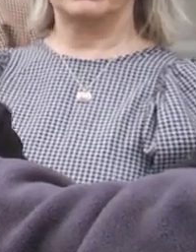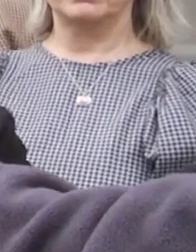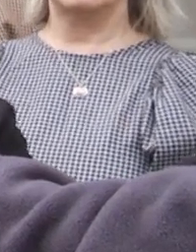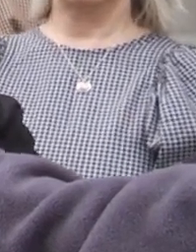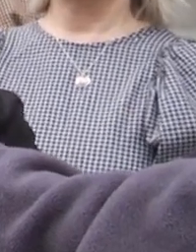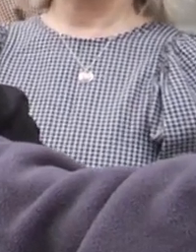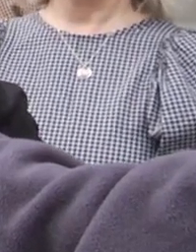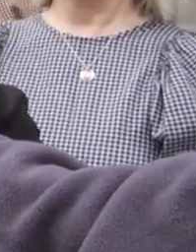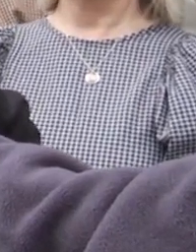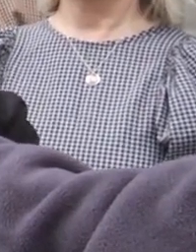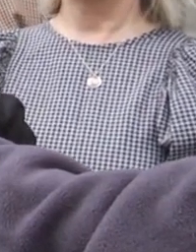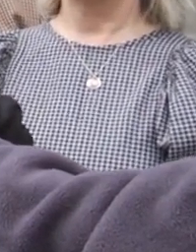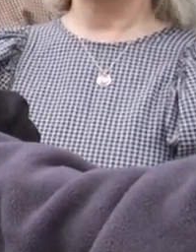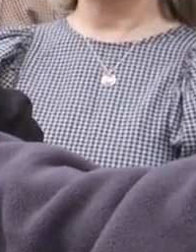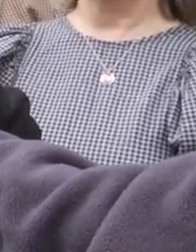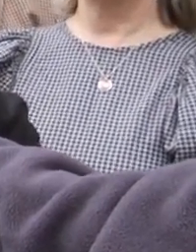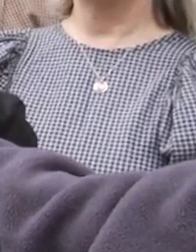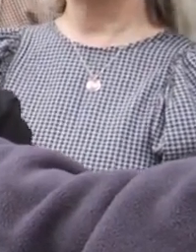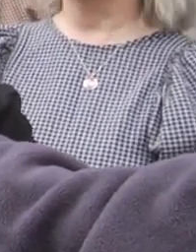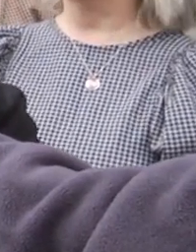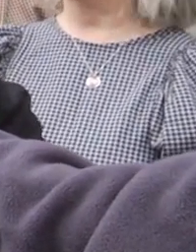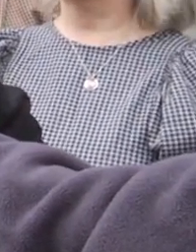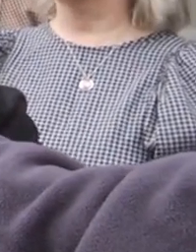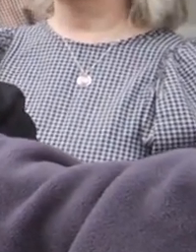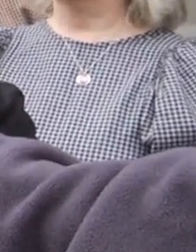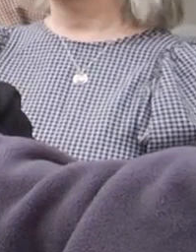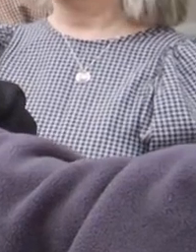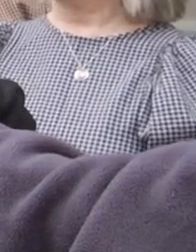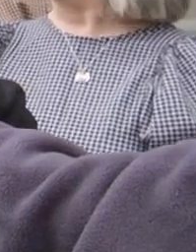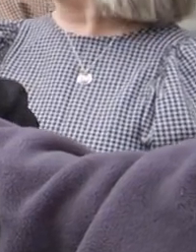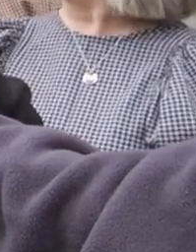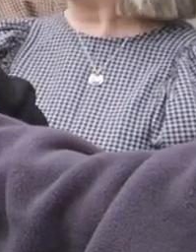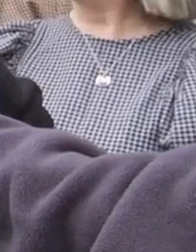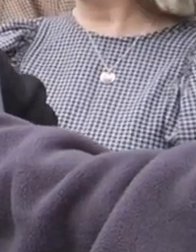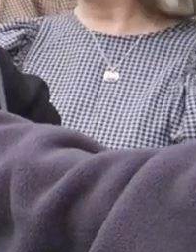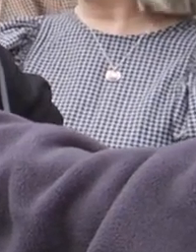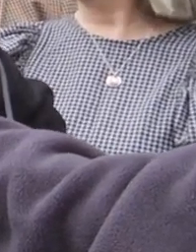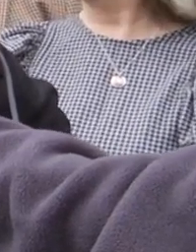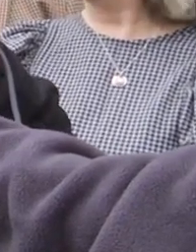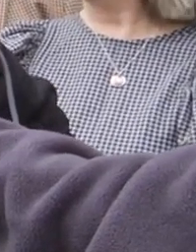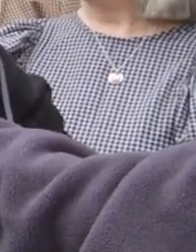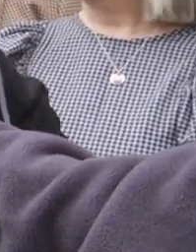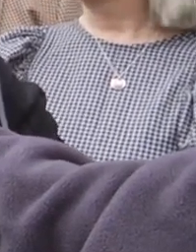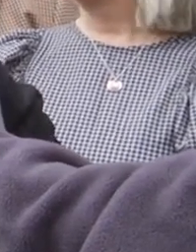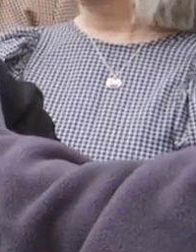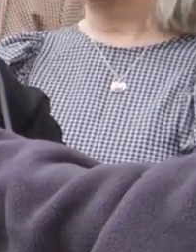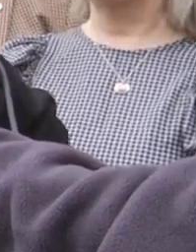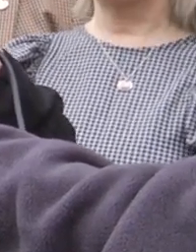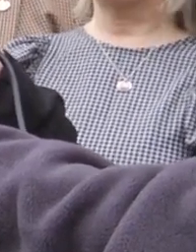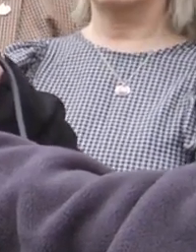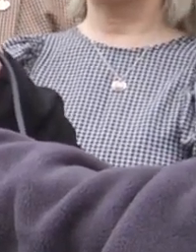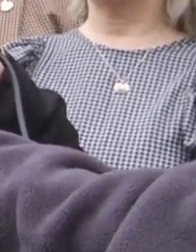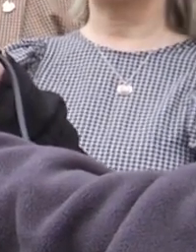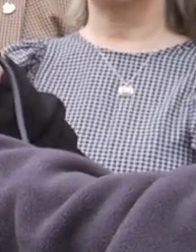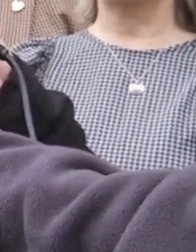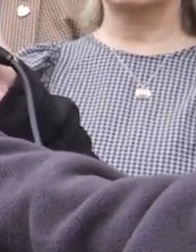Senado, a la Cámara de Diputados, a la Fundación Congreso Futuro, a las regiones. Es gratuito,